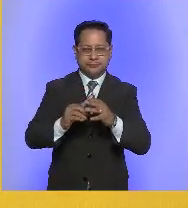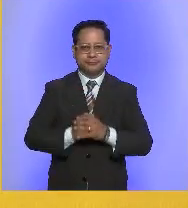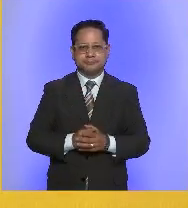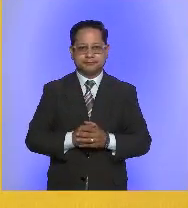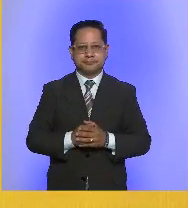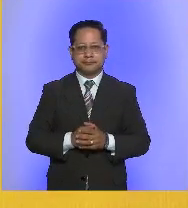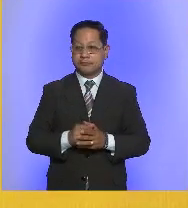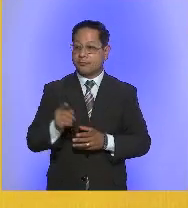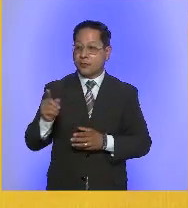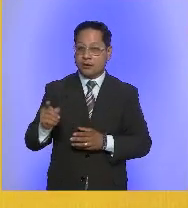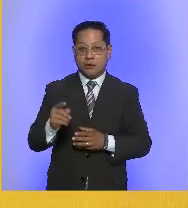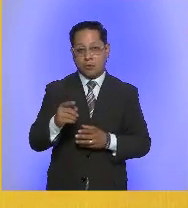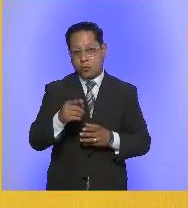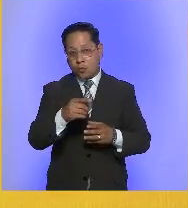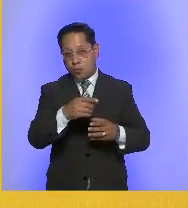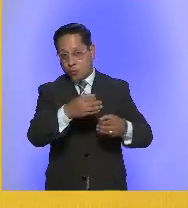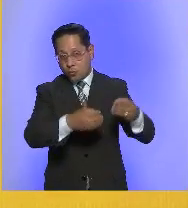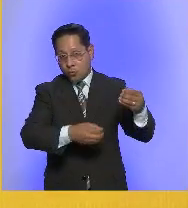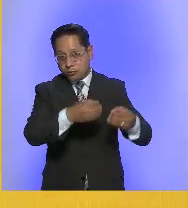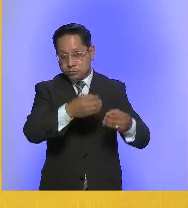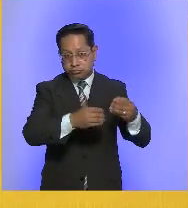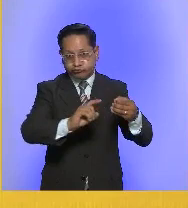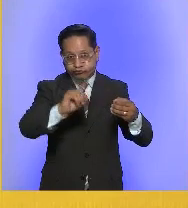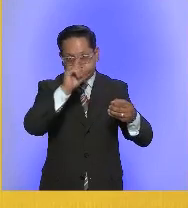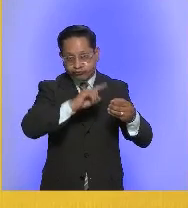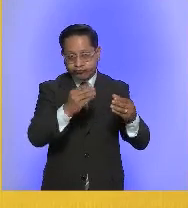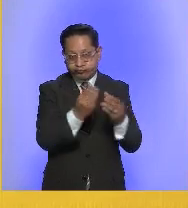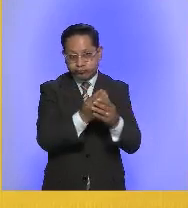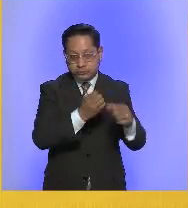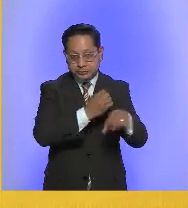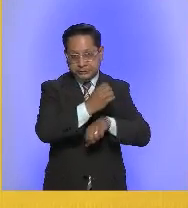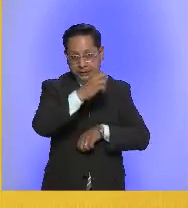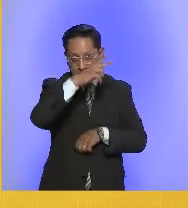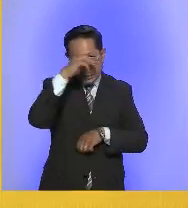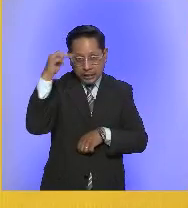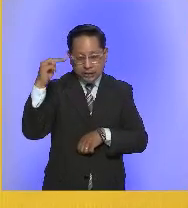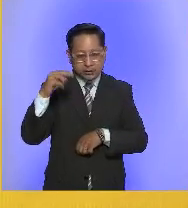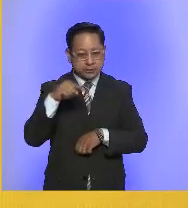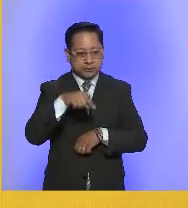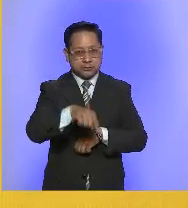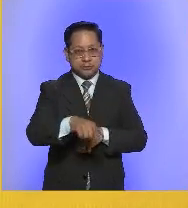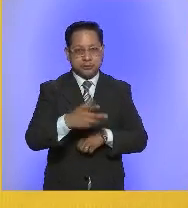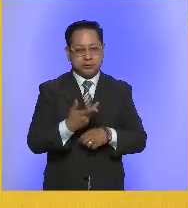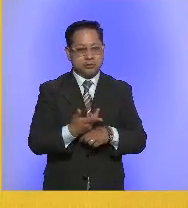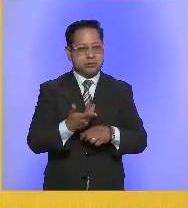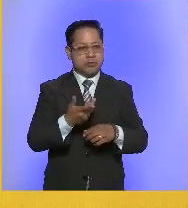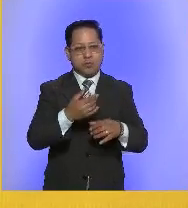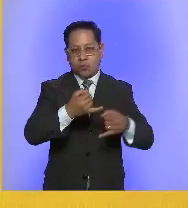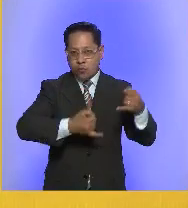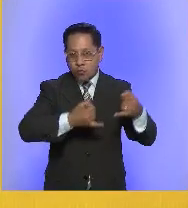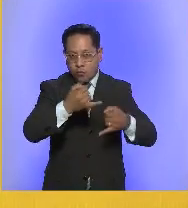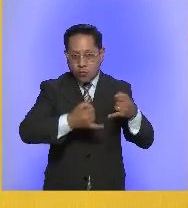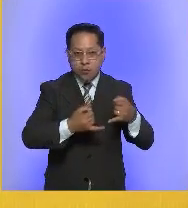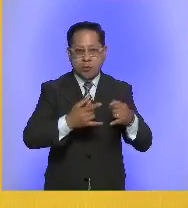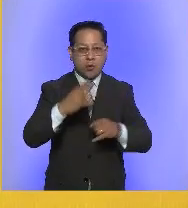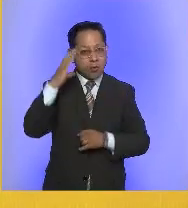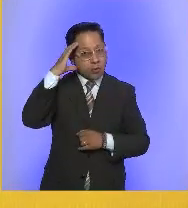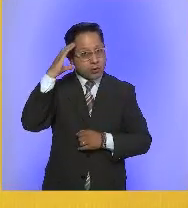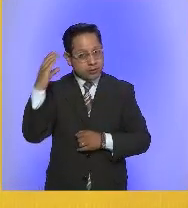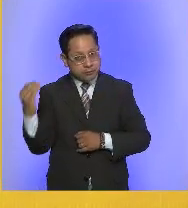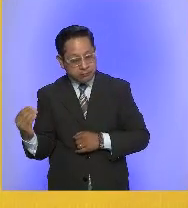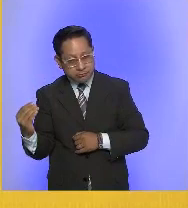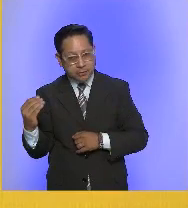Electoral del Estado de Nayarit, juez proyectista del Tribunal Electoral del Estado de Colima y secretaria de Estudio y Cuenta adscrita a